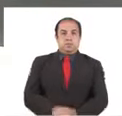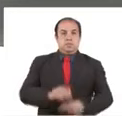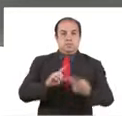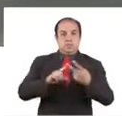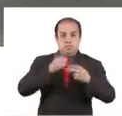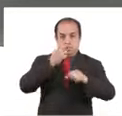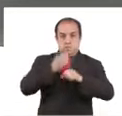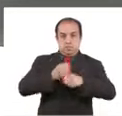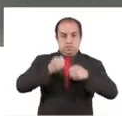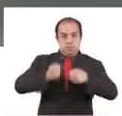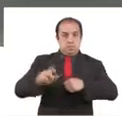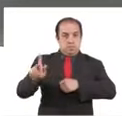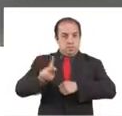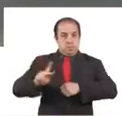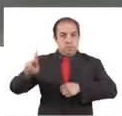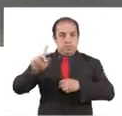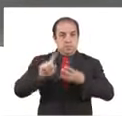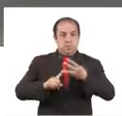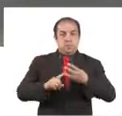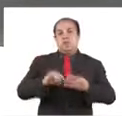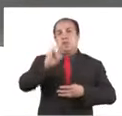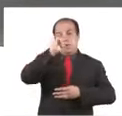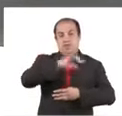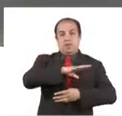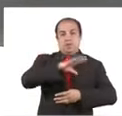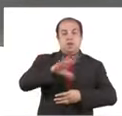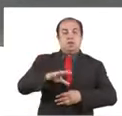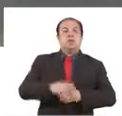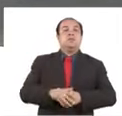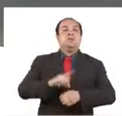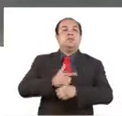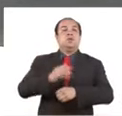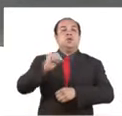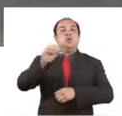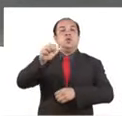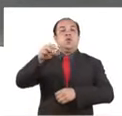comisario general, licenciado Omar García Harfuch.